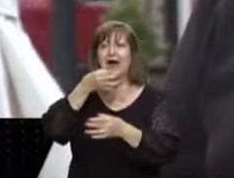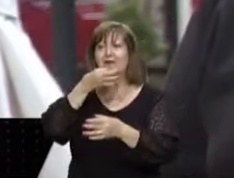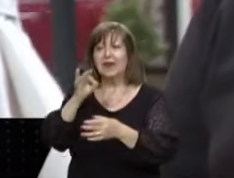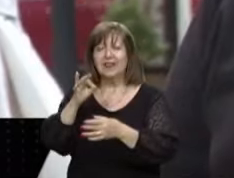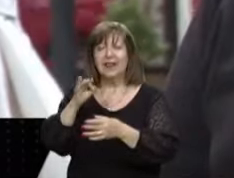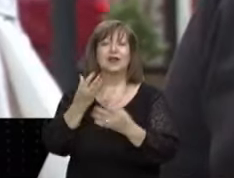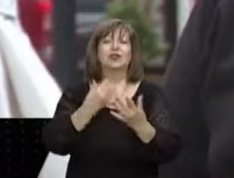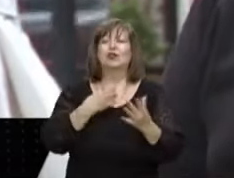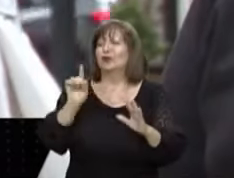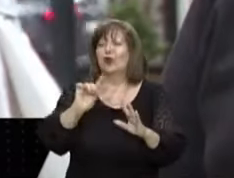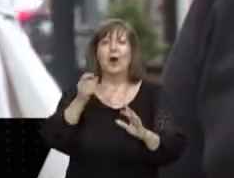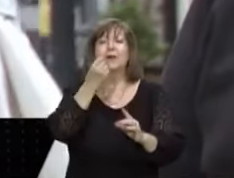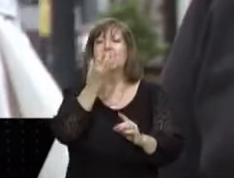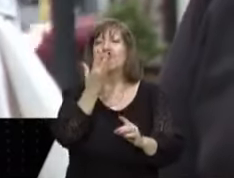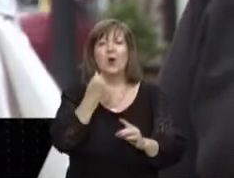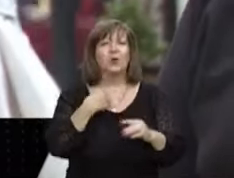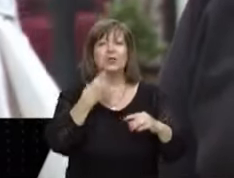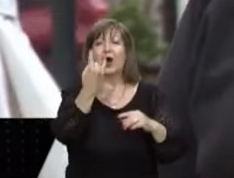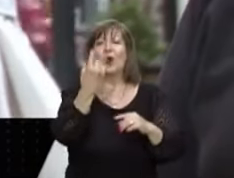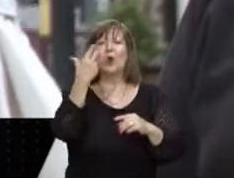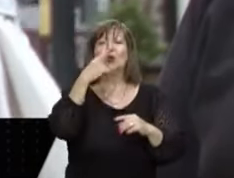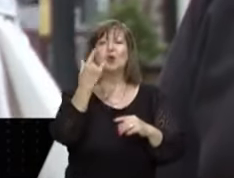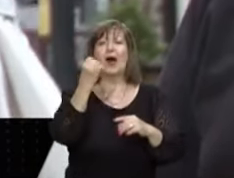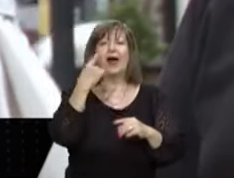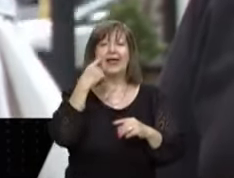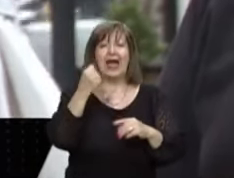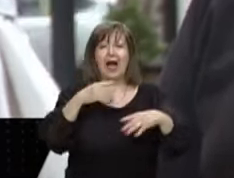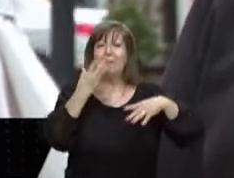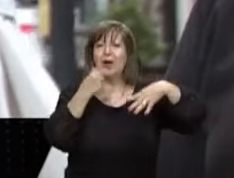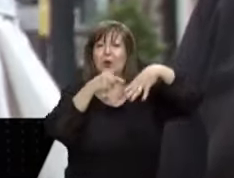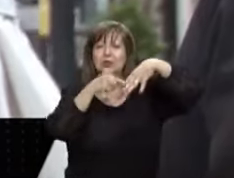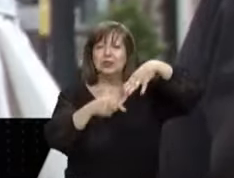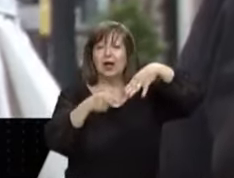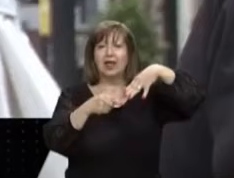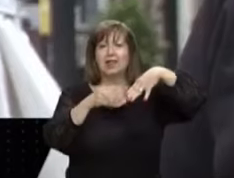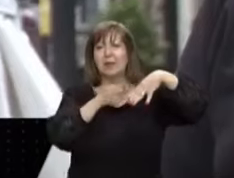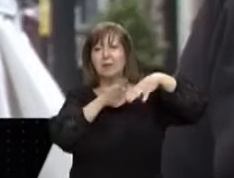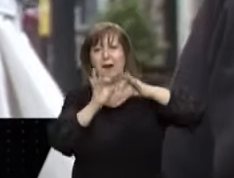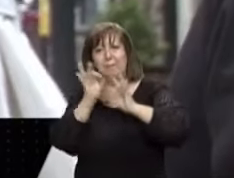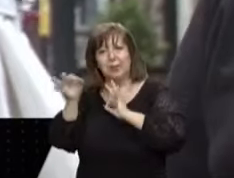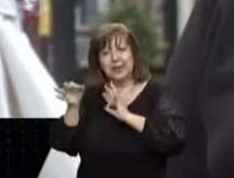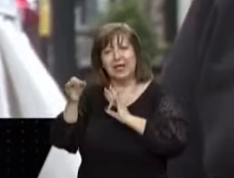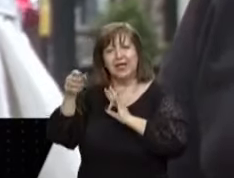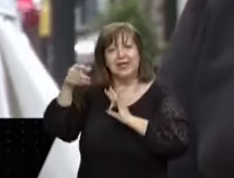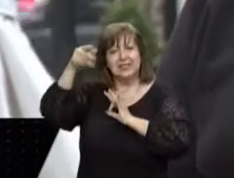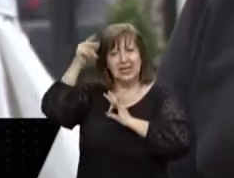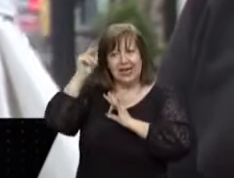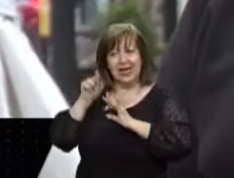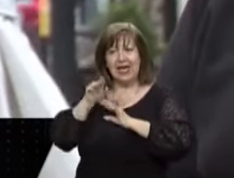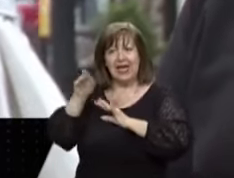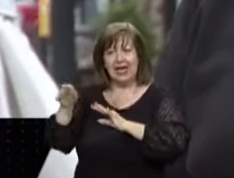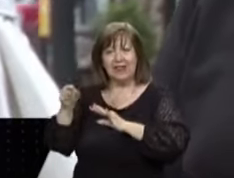Ushuaia, regresar a Punta Arenas y vender la moto y tomar